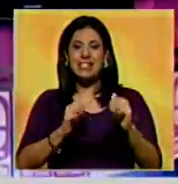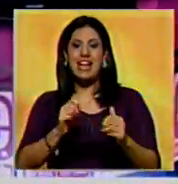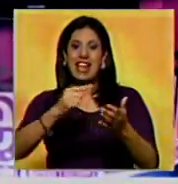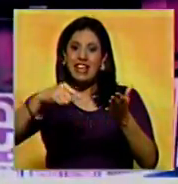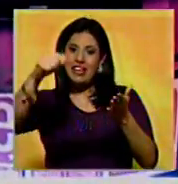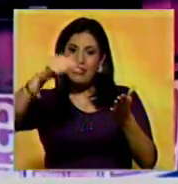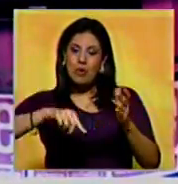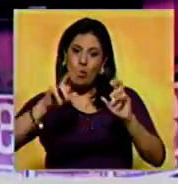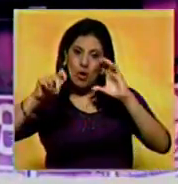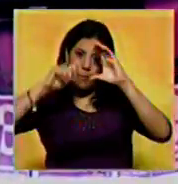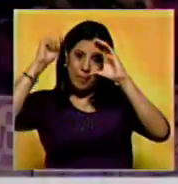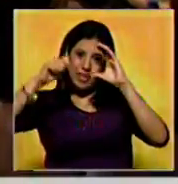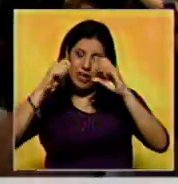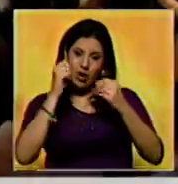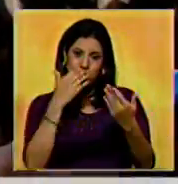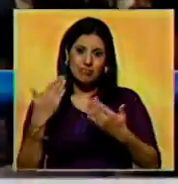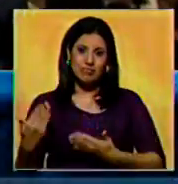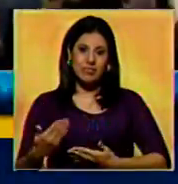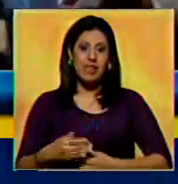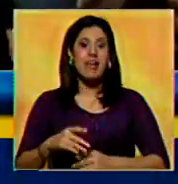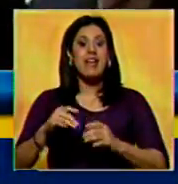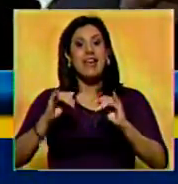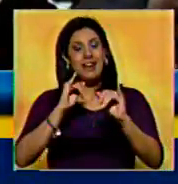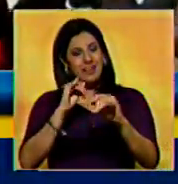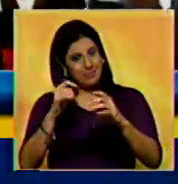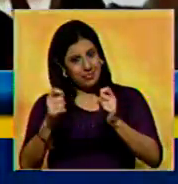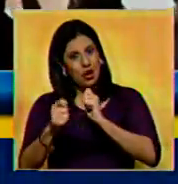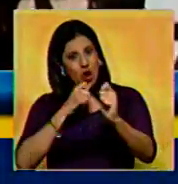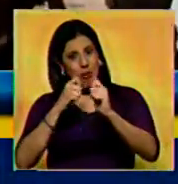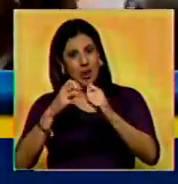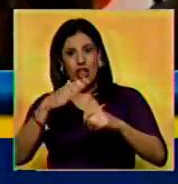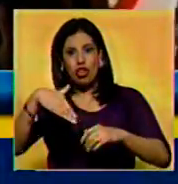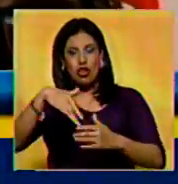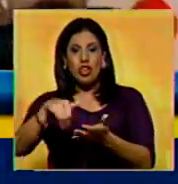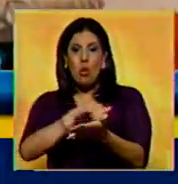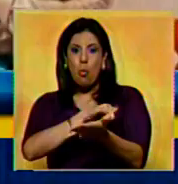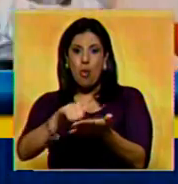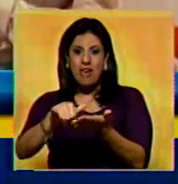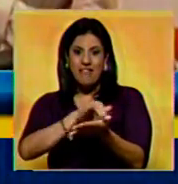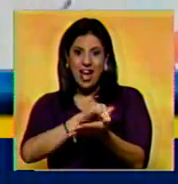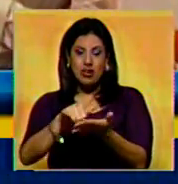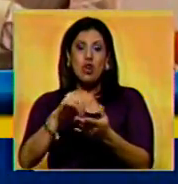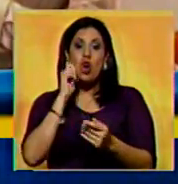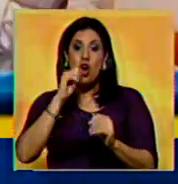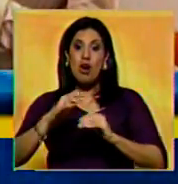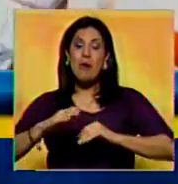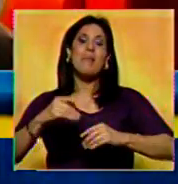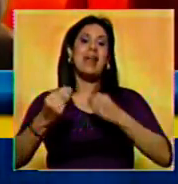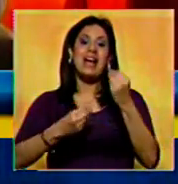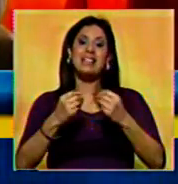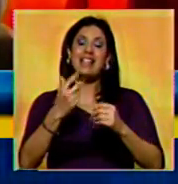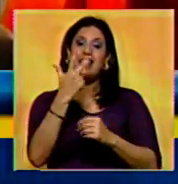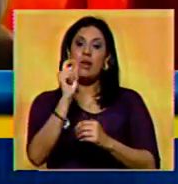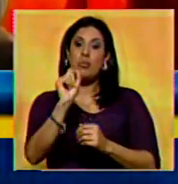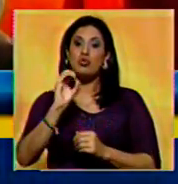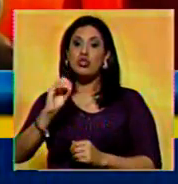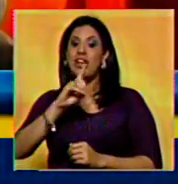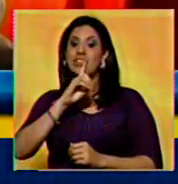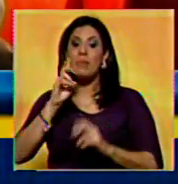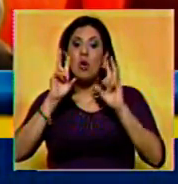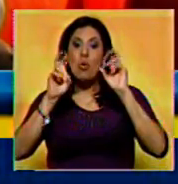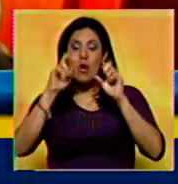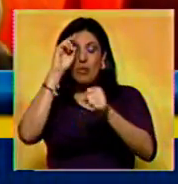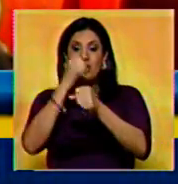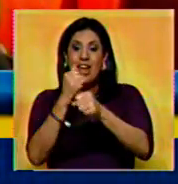su exitoso tema Vivir mi vida. En una rueda de prensa en la Gran Manzana, el salsero presentó Marc Anthony 3.0, su